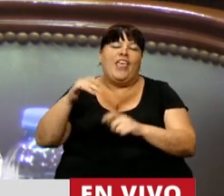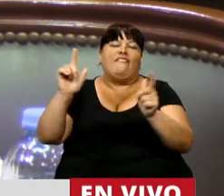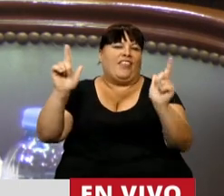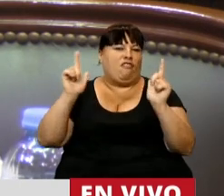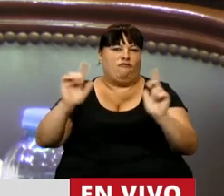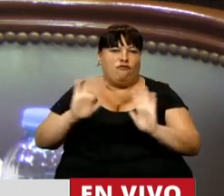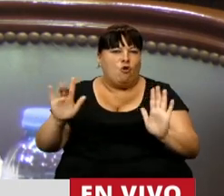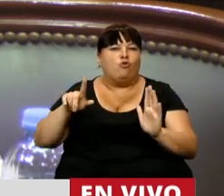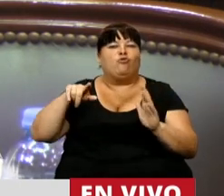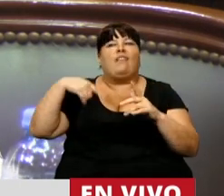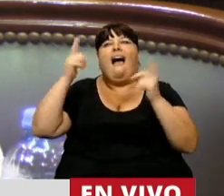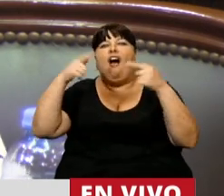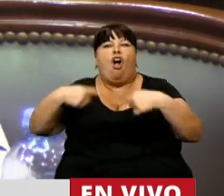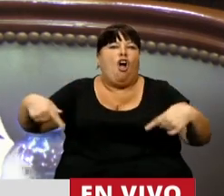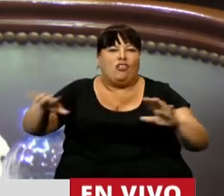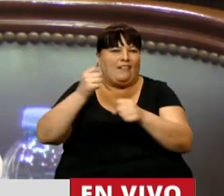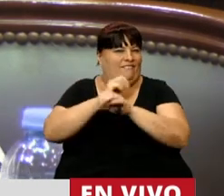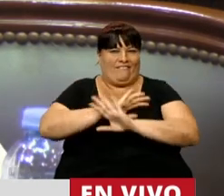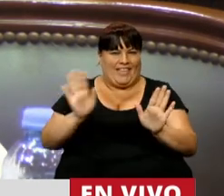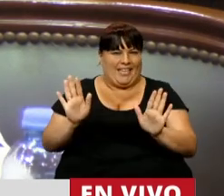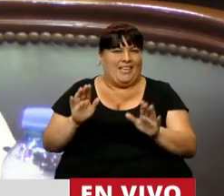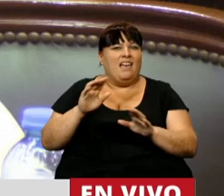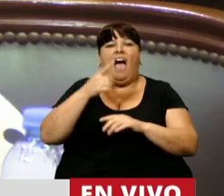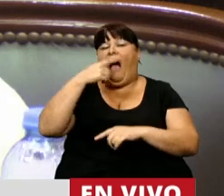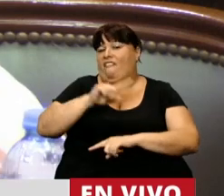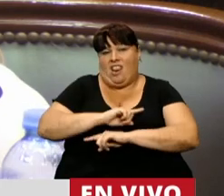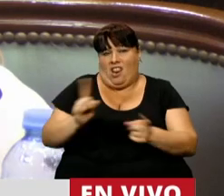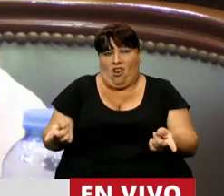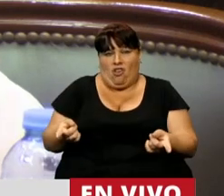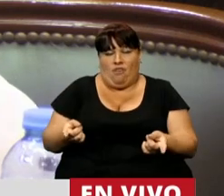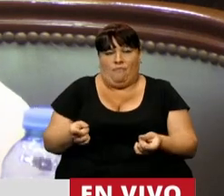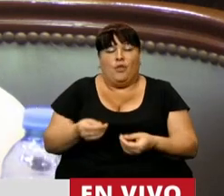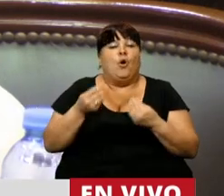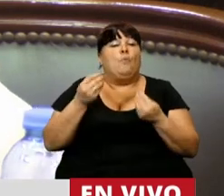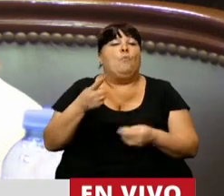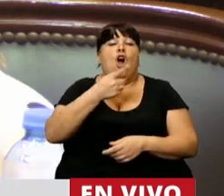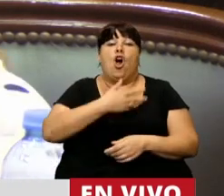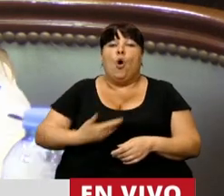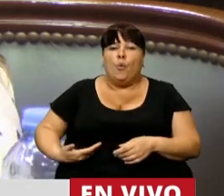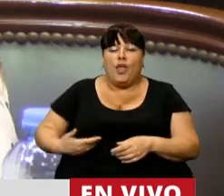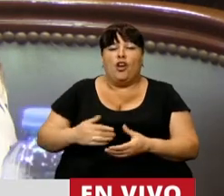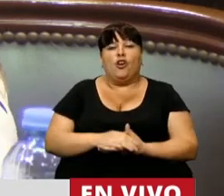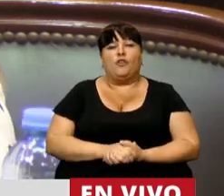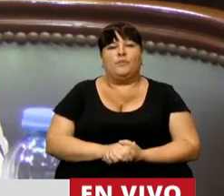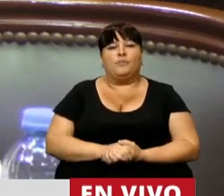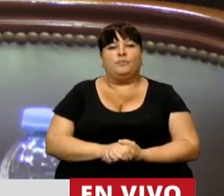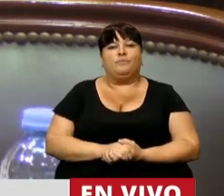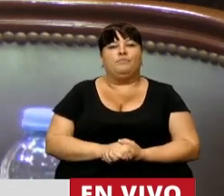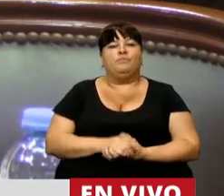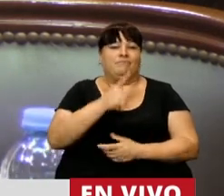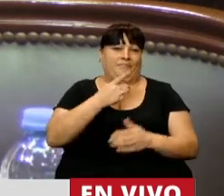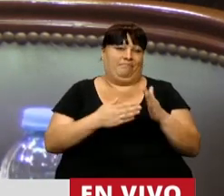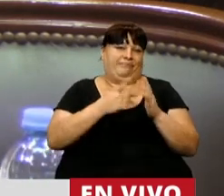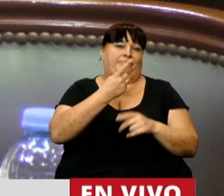de disfrutar de otros pasatiempos. Pero no va a ser así, porque el gobierno, liderado por